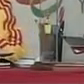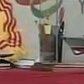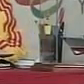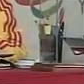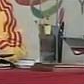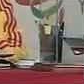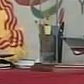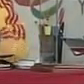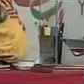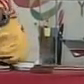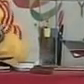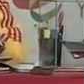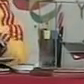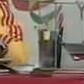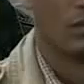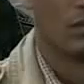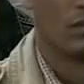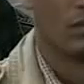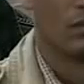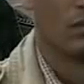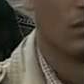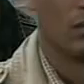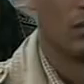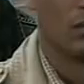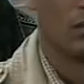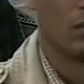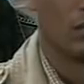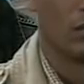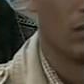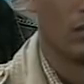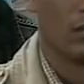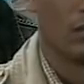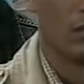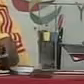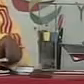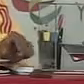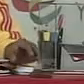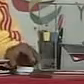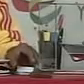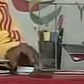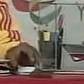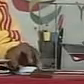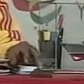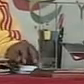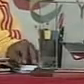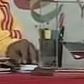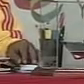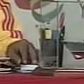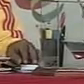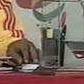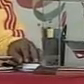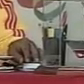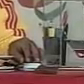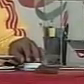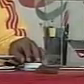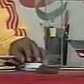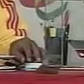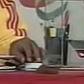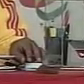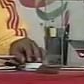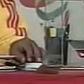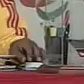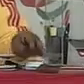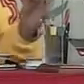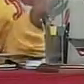Venezuela en el zulia en anzuate este foro que tanto tanto estimaba quería y promovía nuestro